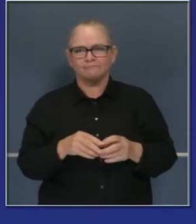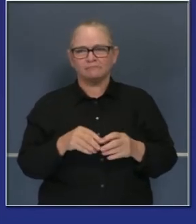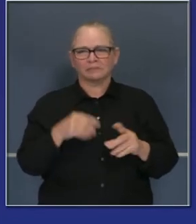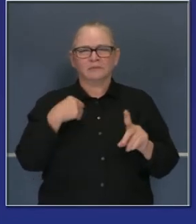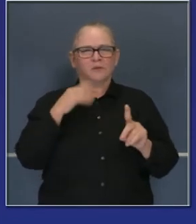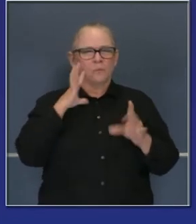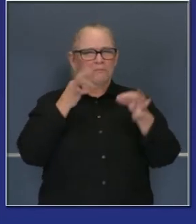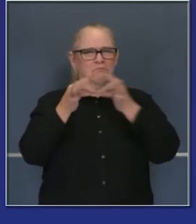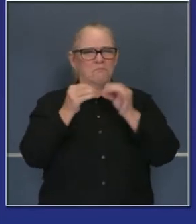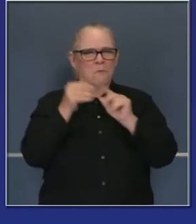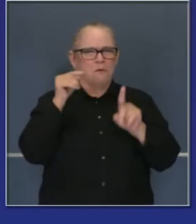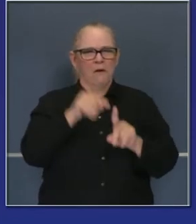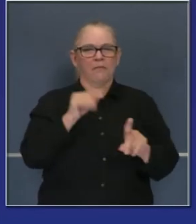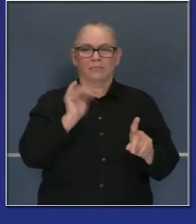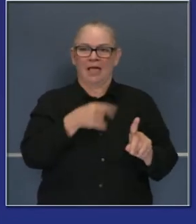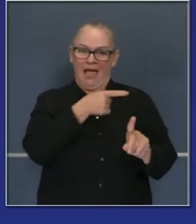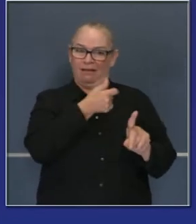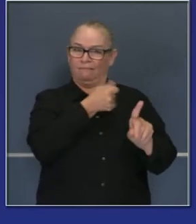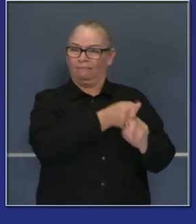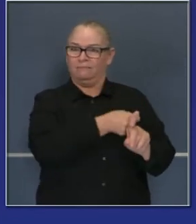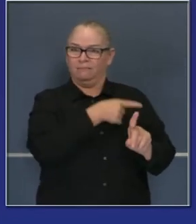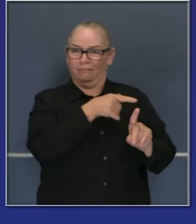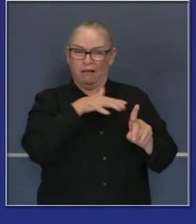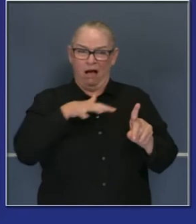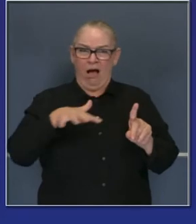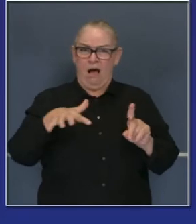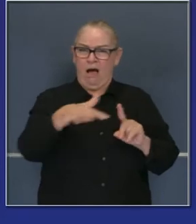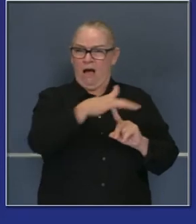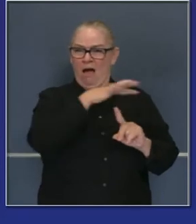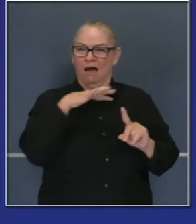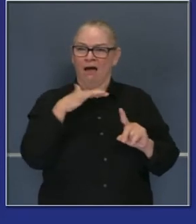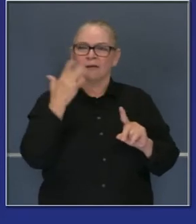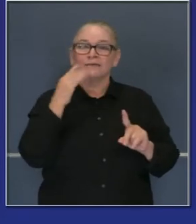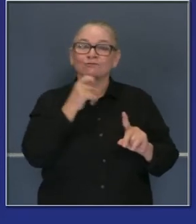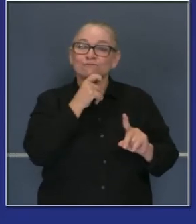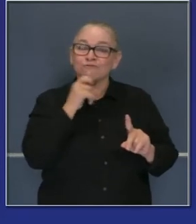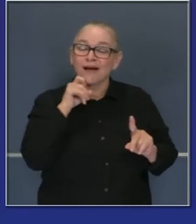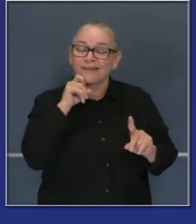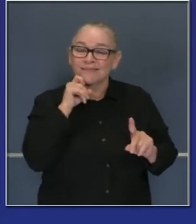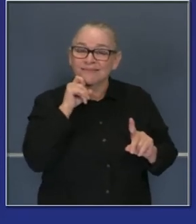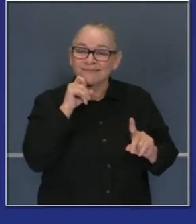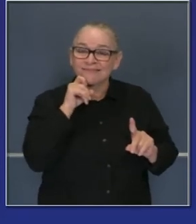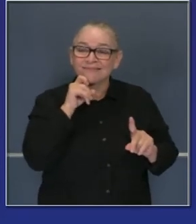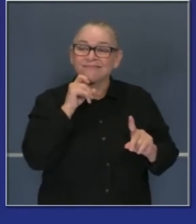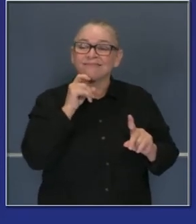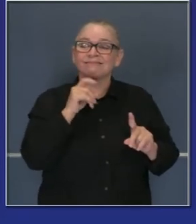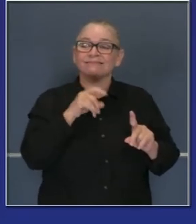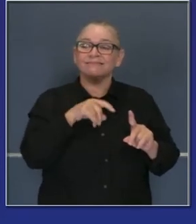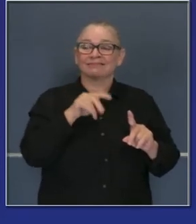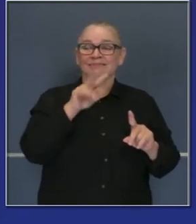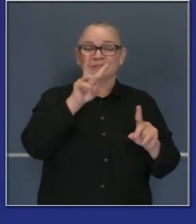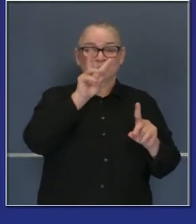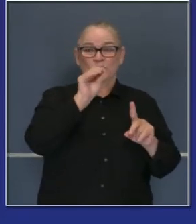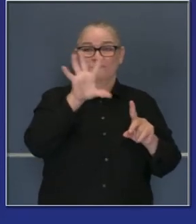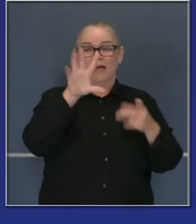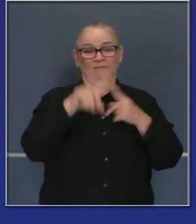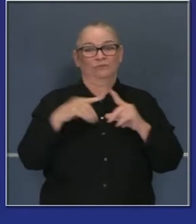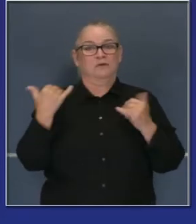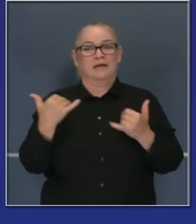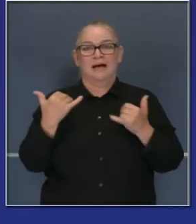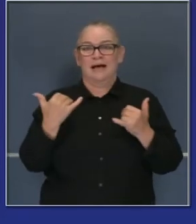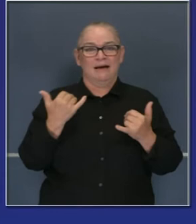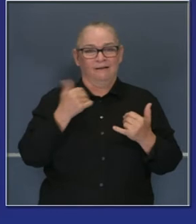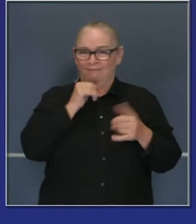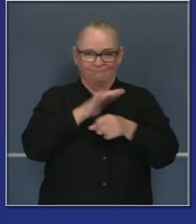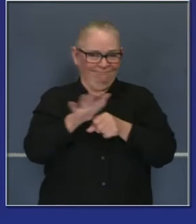específicamente un incendio que se ha visto impactado por la sequía que hemos tenido desde el año 2005 con